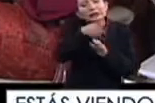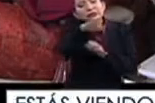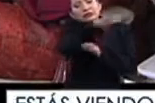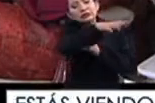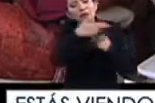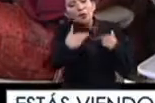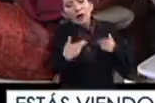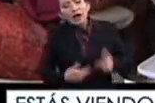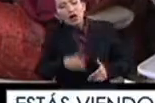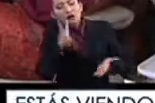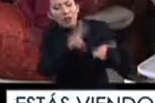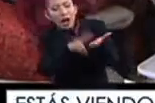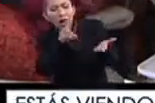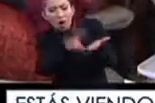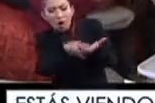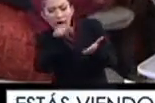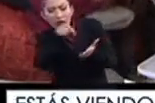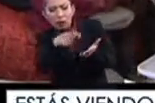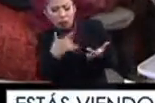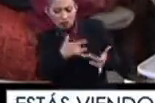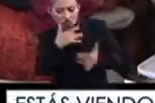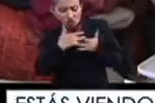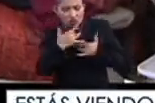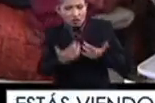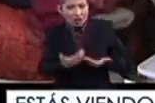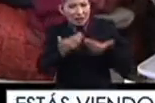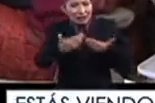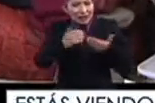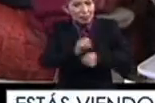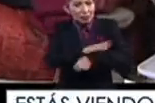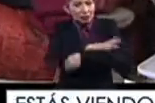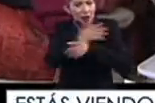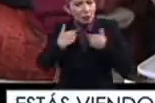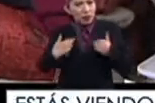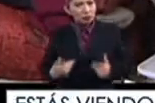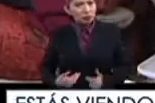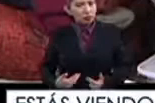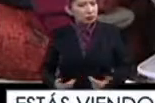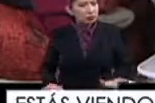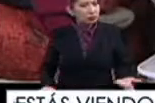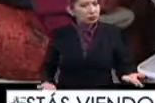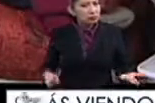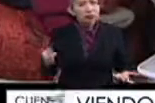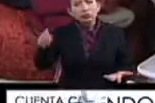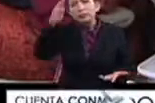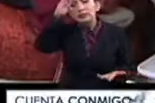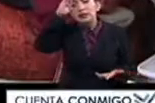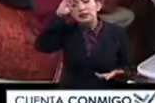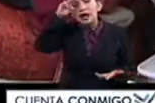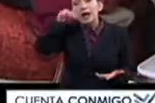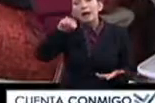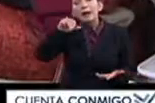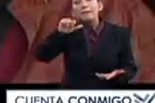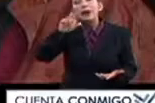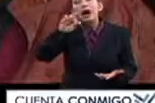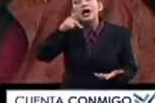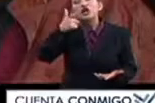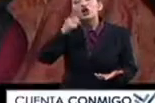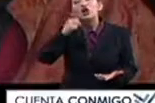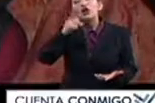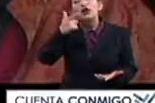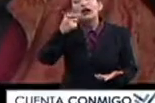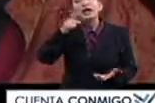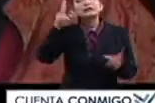humanidad, a los valores, a las cosas que nos mueven, a lo que nos emociona. ¿Qué piensa Margot Glantz, por ejemplo, de la